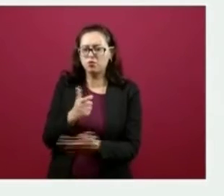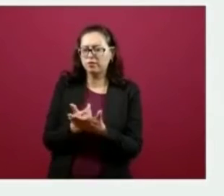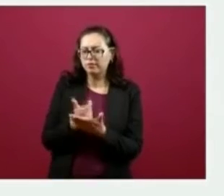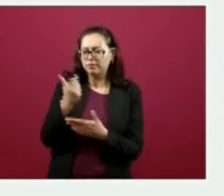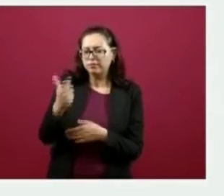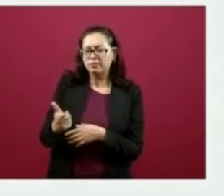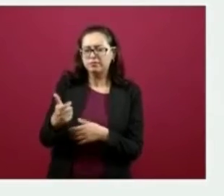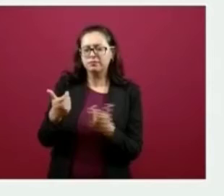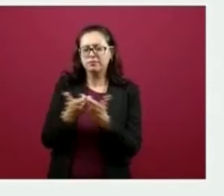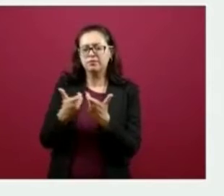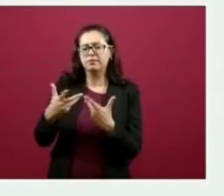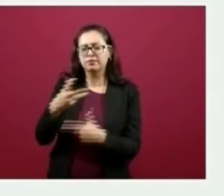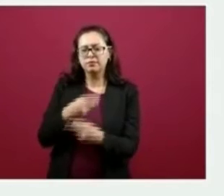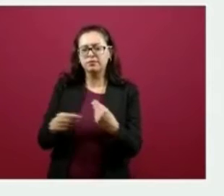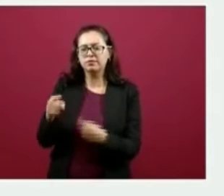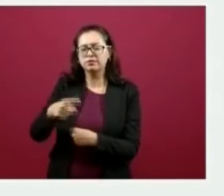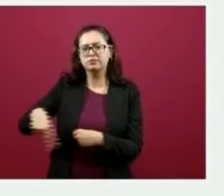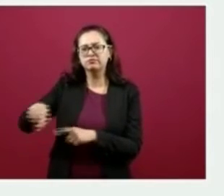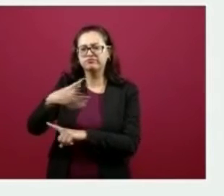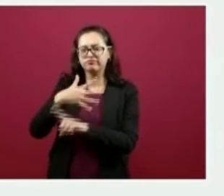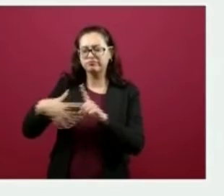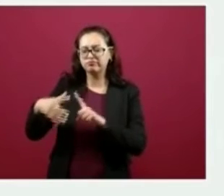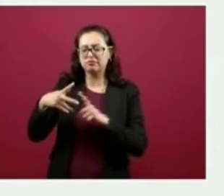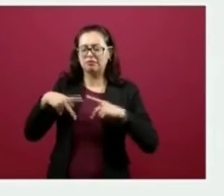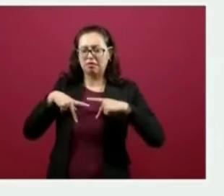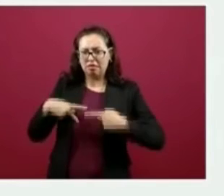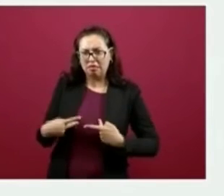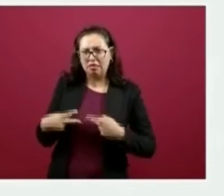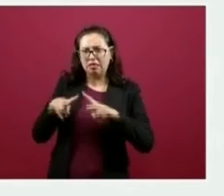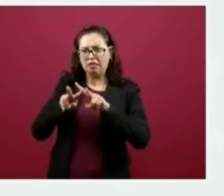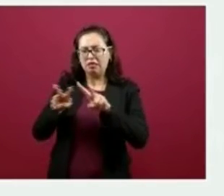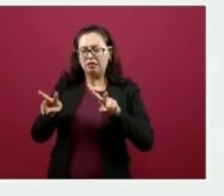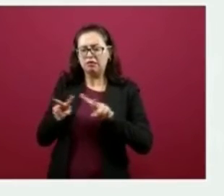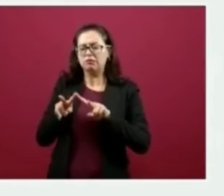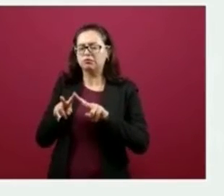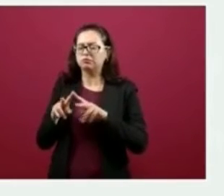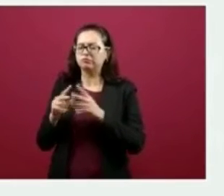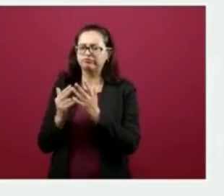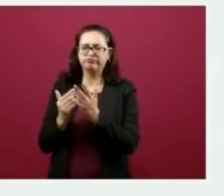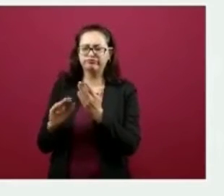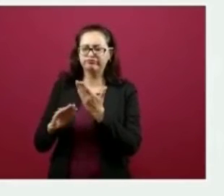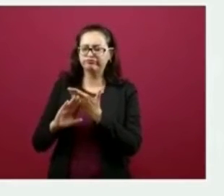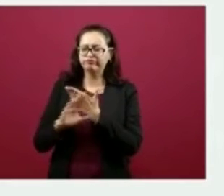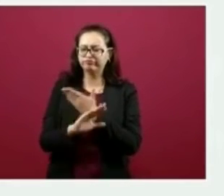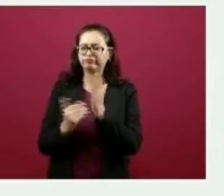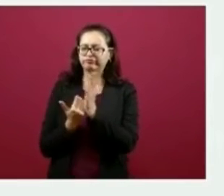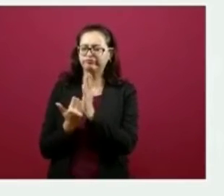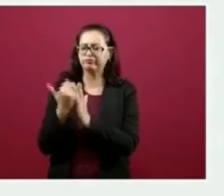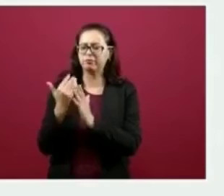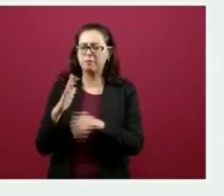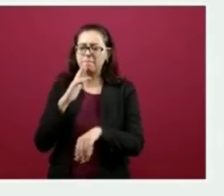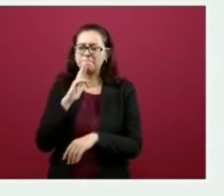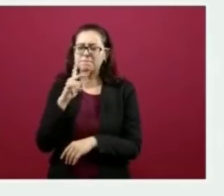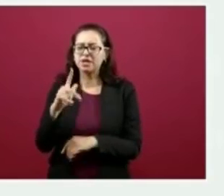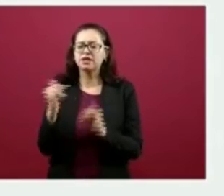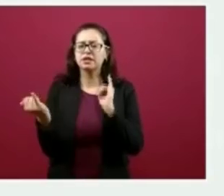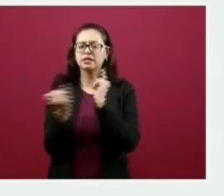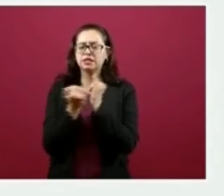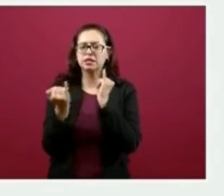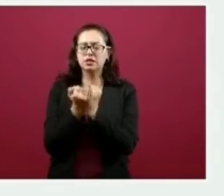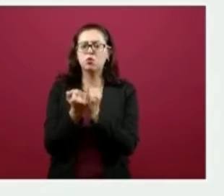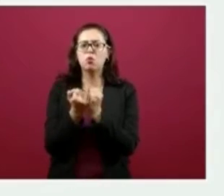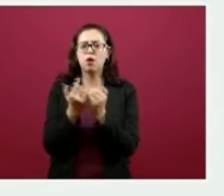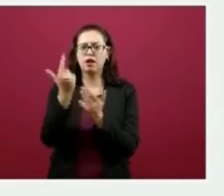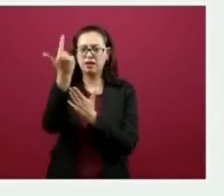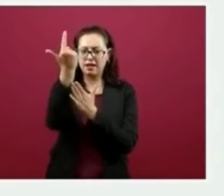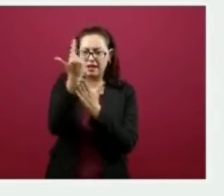sus condiciones de riesgo y vulnerabilidad. También estamos proponiendo integrar un padrón de